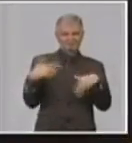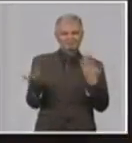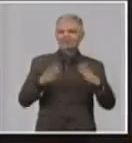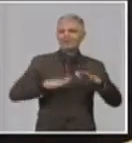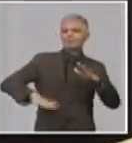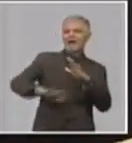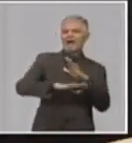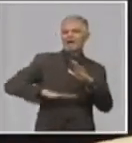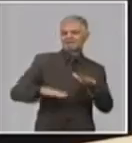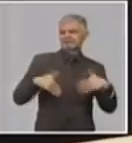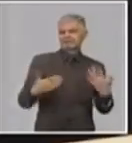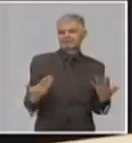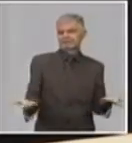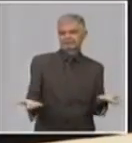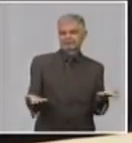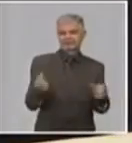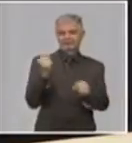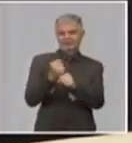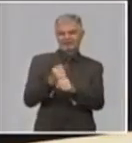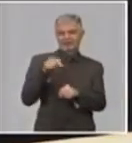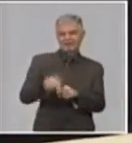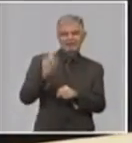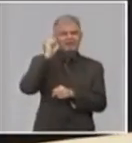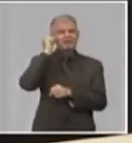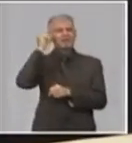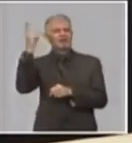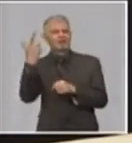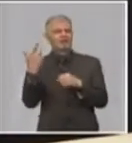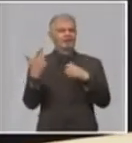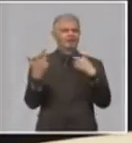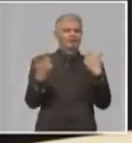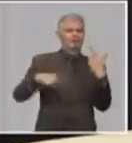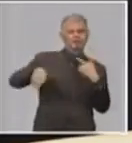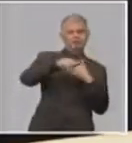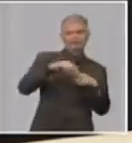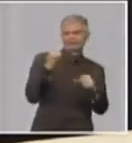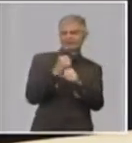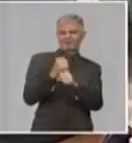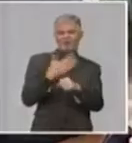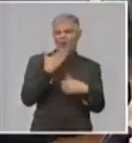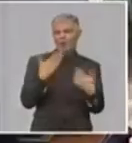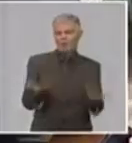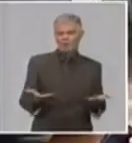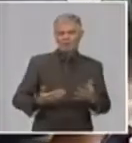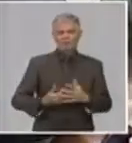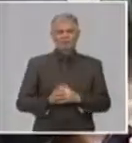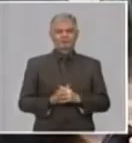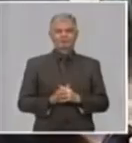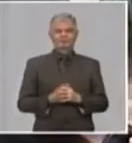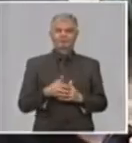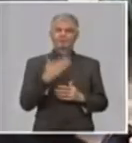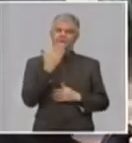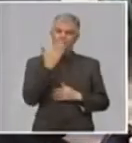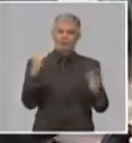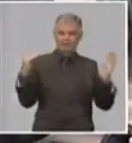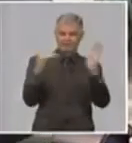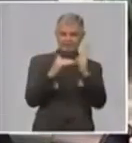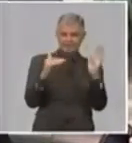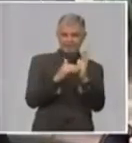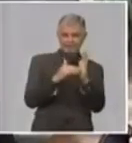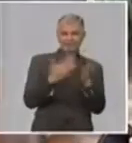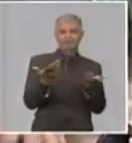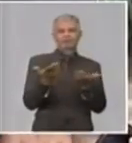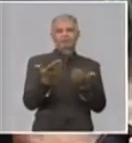esta enfermedad? ¿Cuáles son las ideas conceptuales un poco sobre las que han estado ustedes trabajando? Sí. Buenas tardes, Randy. Buenas